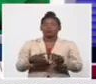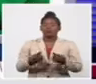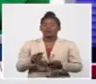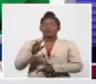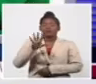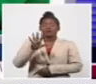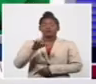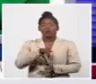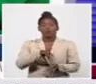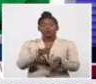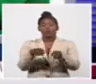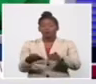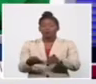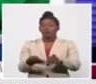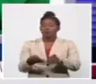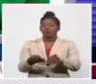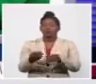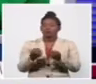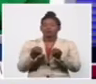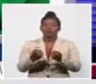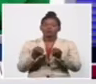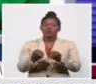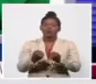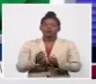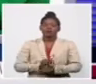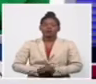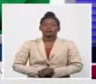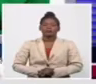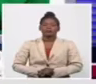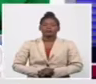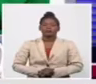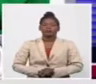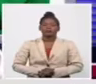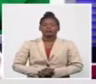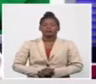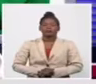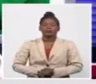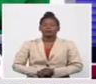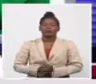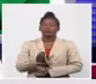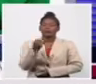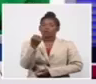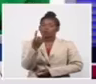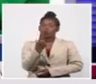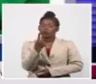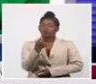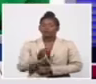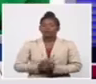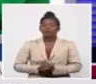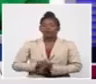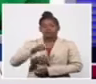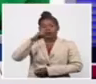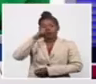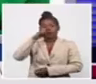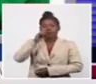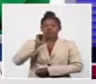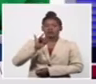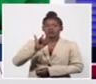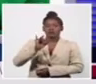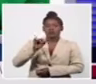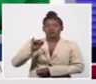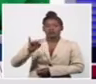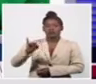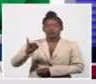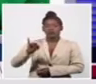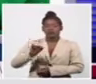Y estos pacientes, bueno, uno es un paciente de 76 años de edad